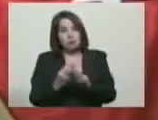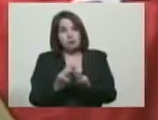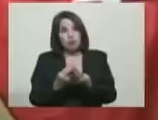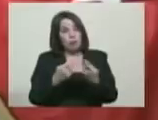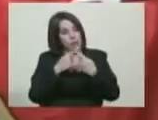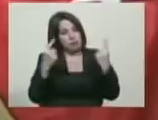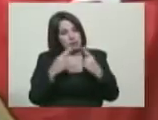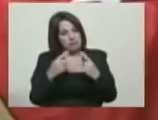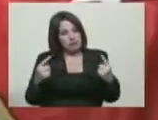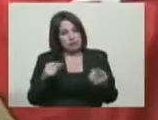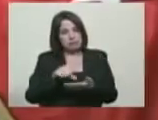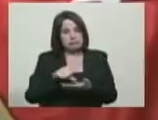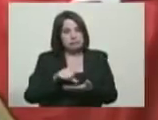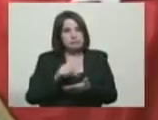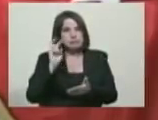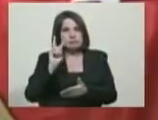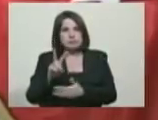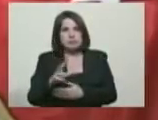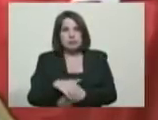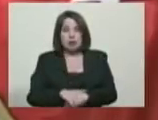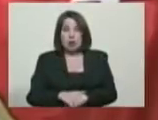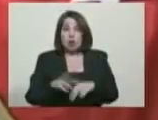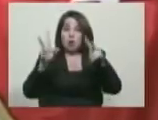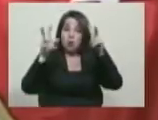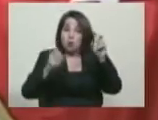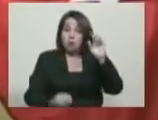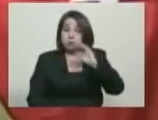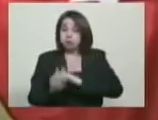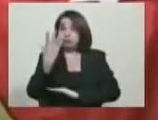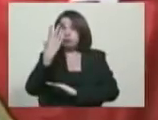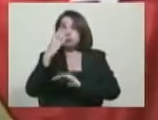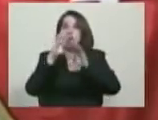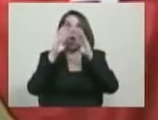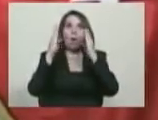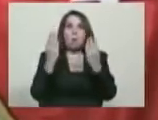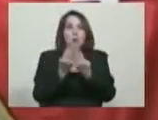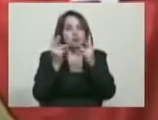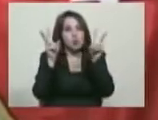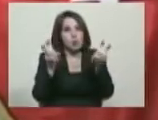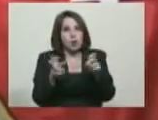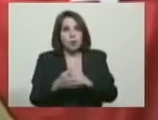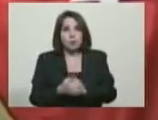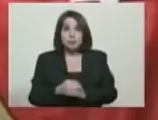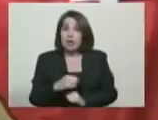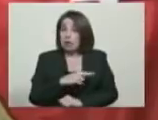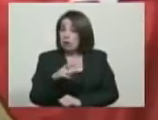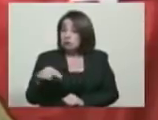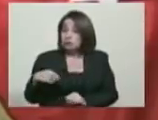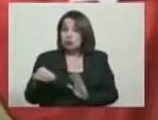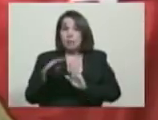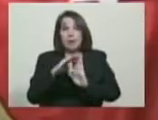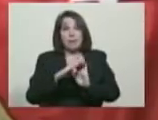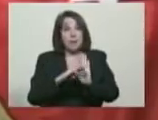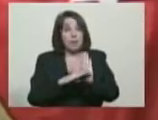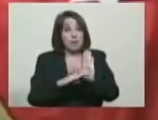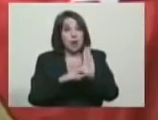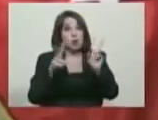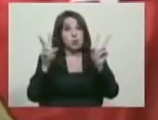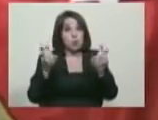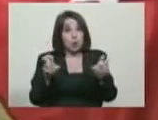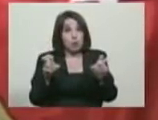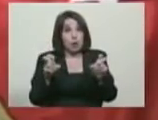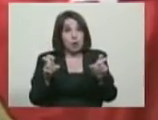multipolar, pluricéntrico, ese nuevo mundo que está surgiendo. Así que nosotros tenemos una agenda también